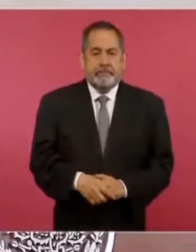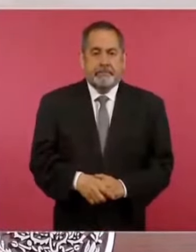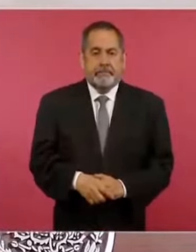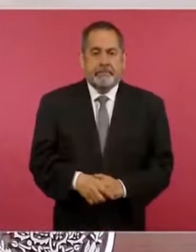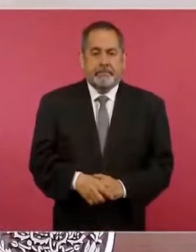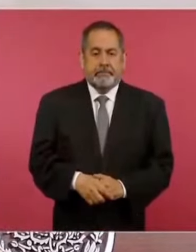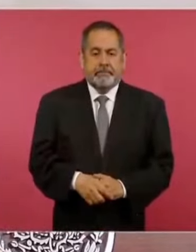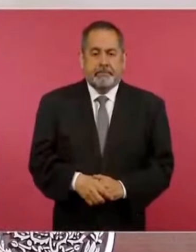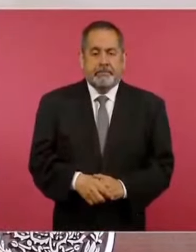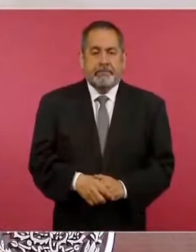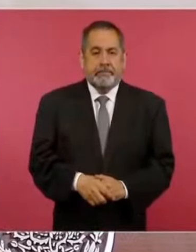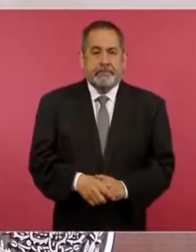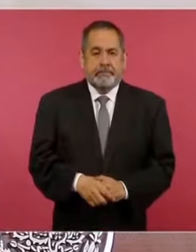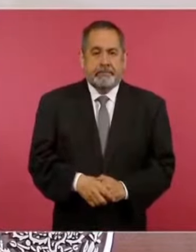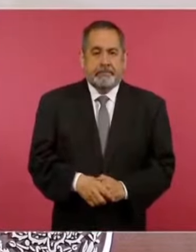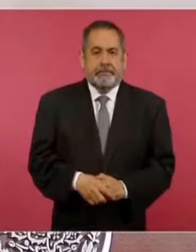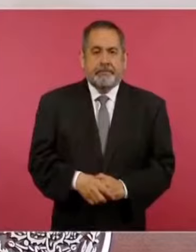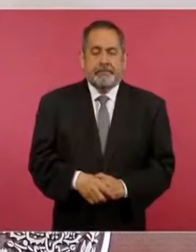no hay que